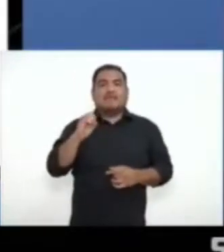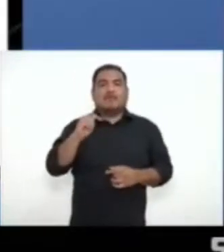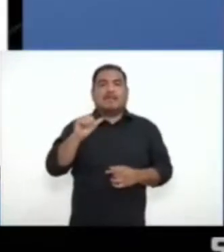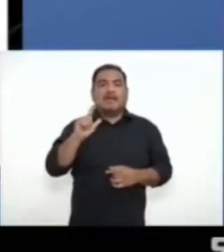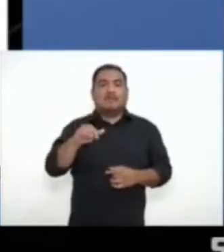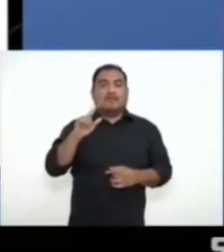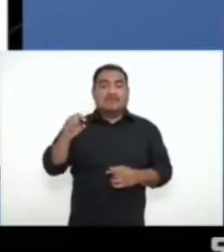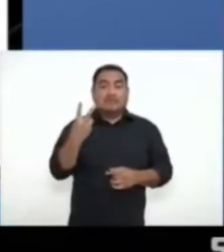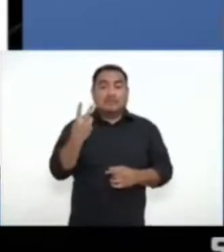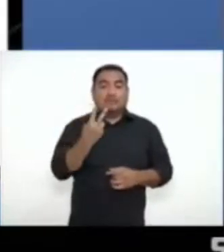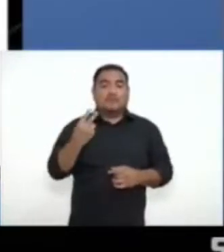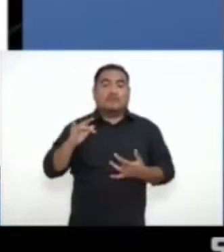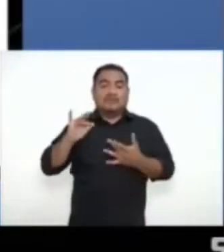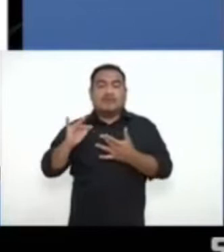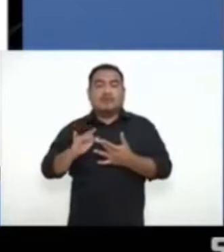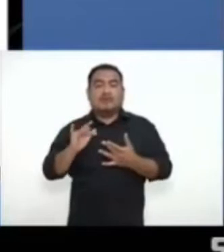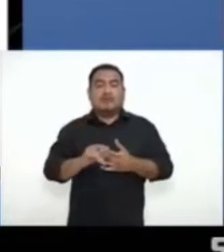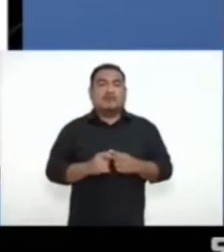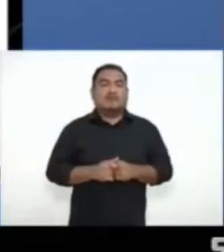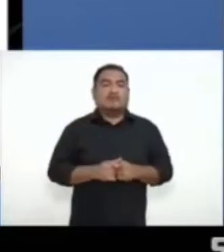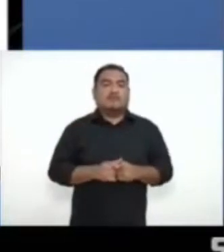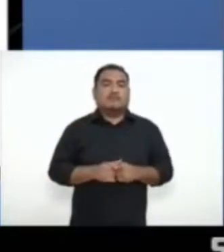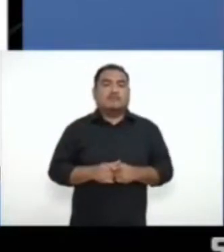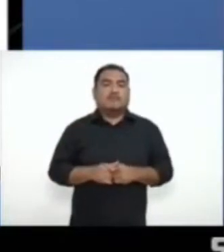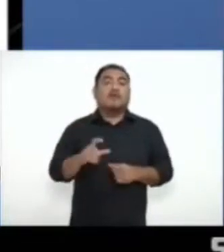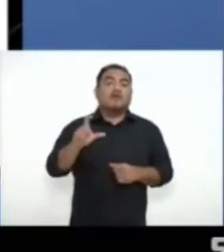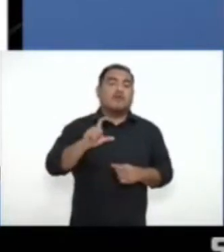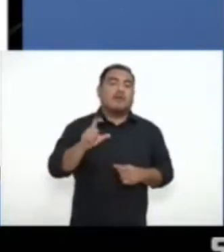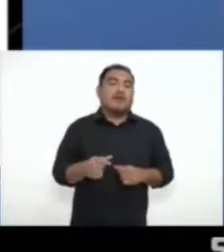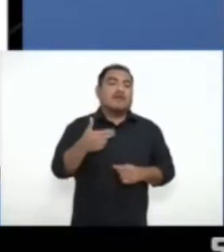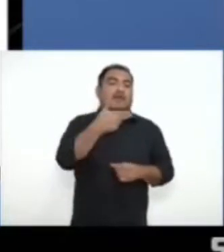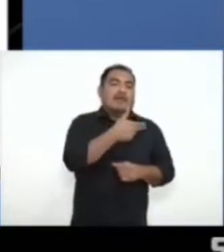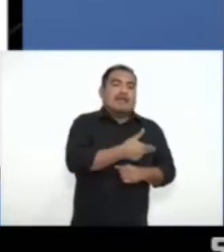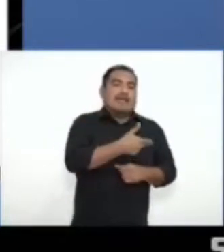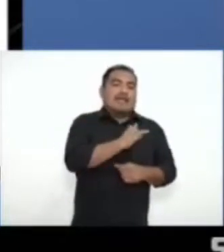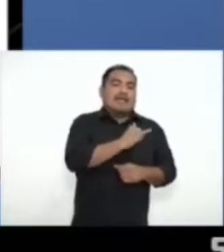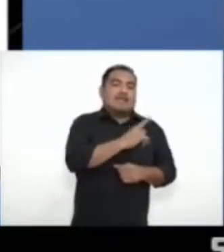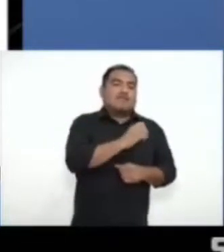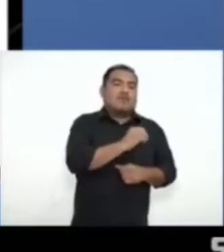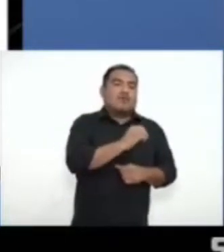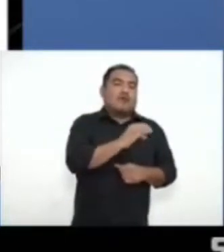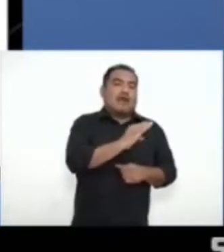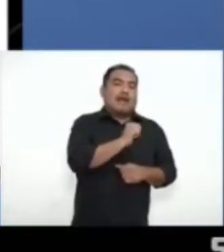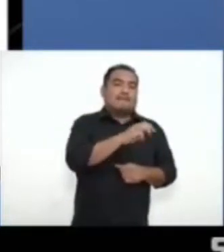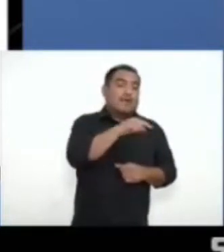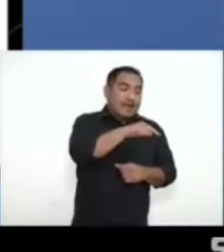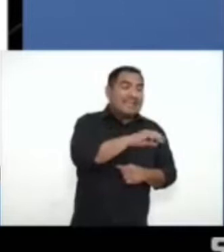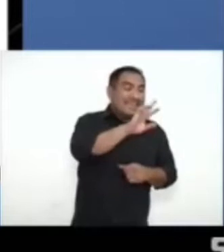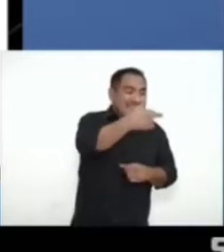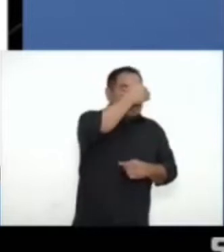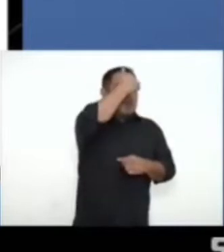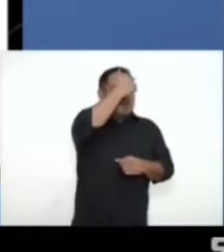el hipotálamo, mientras el hipocampo está buscando los recuerdos, el hipotálamo no se queda atrás.